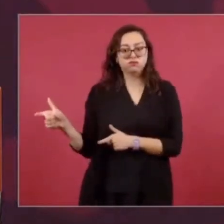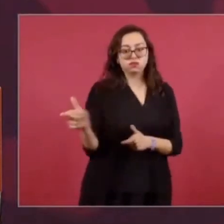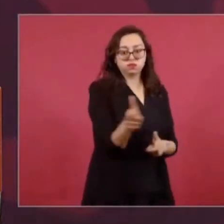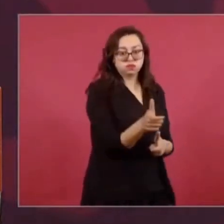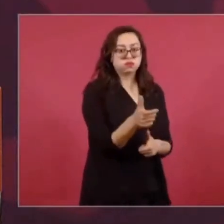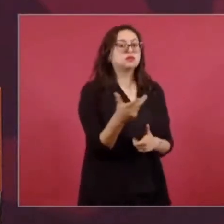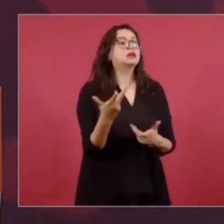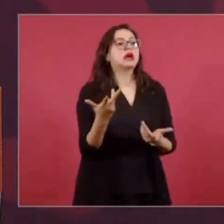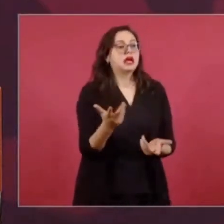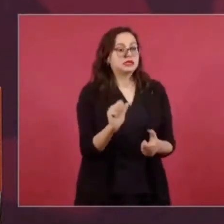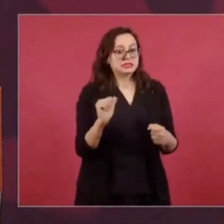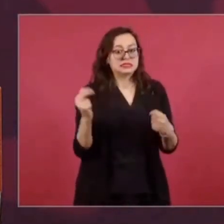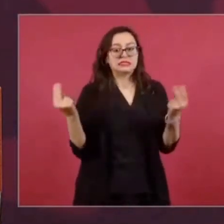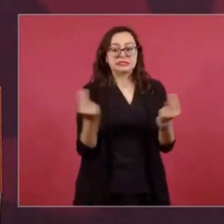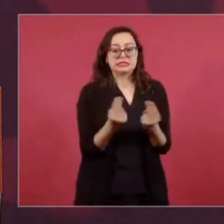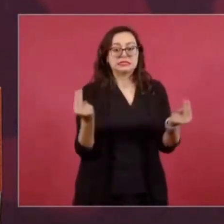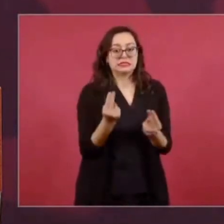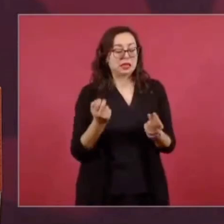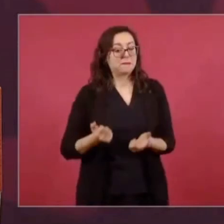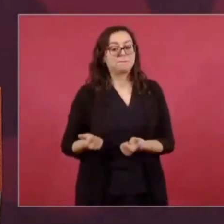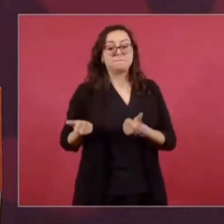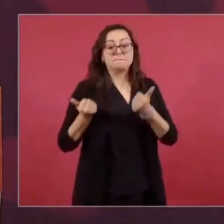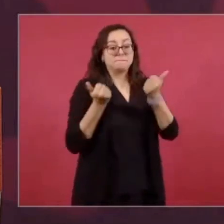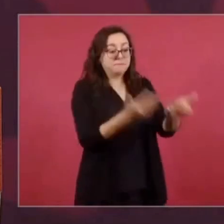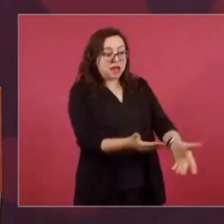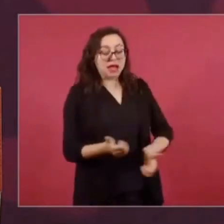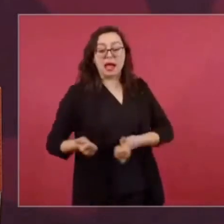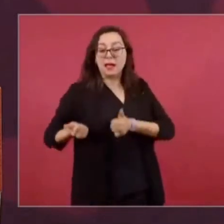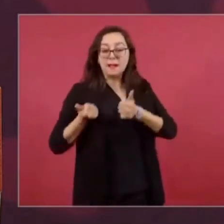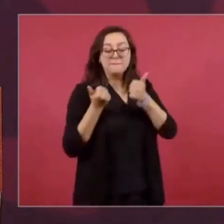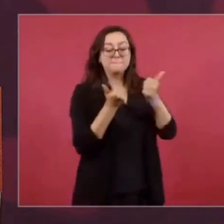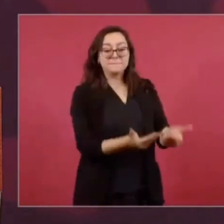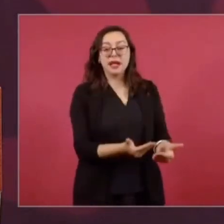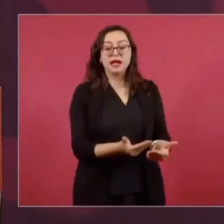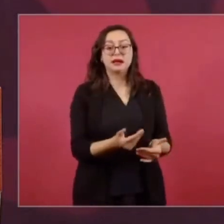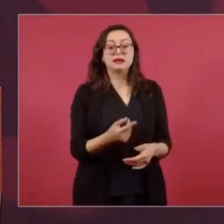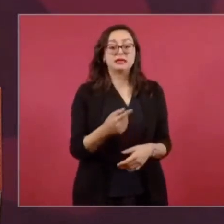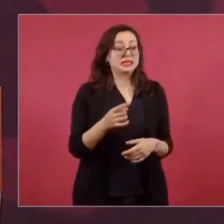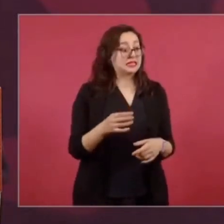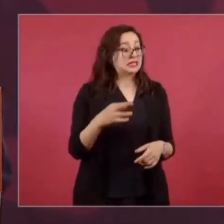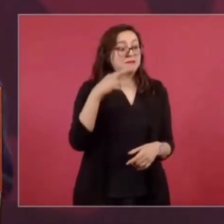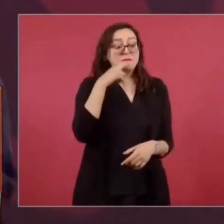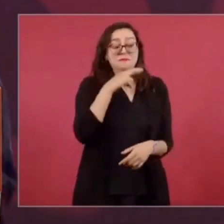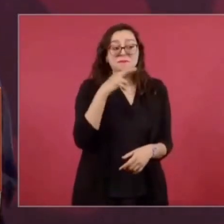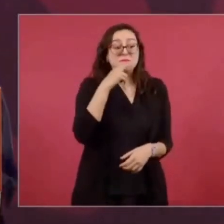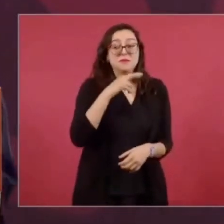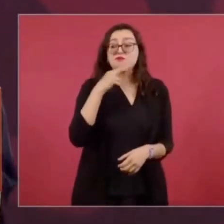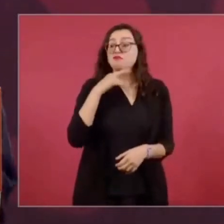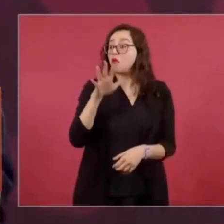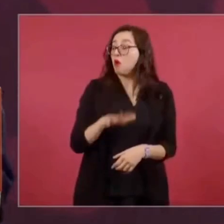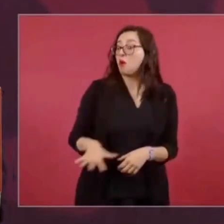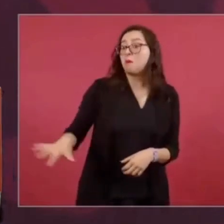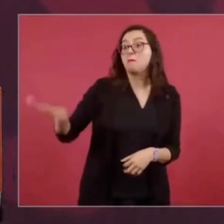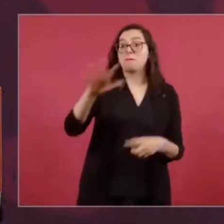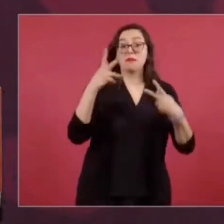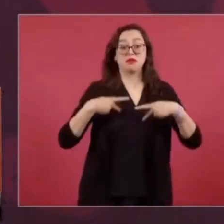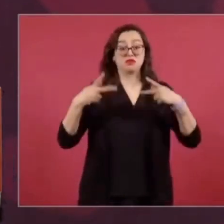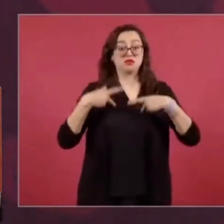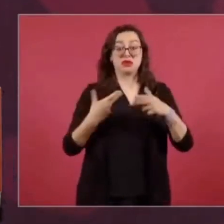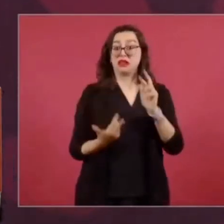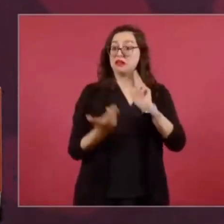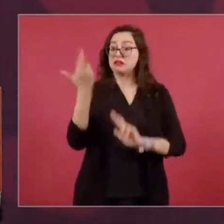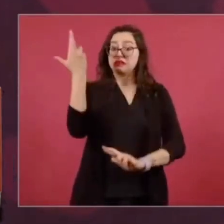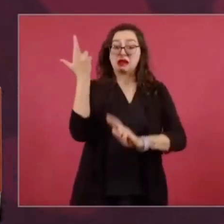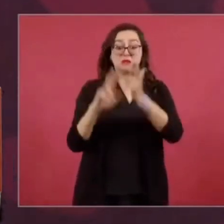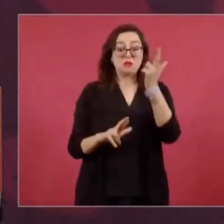ejército, ya que era indispensable derrotar pronto a los revolucionarios